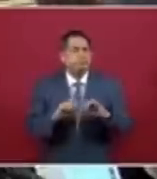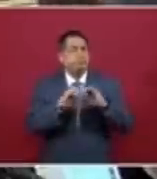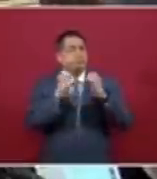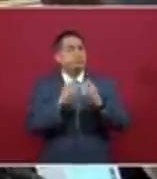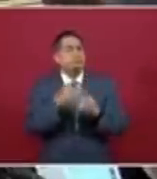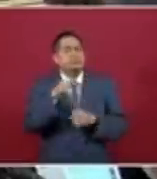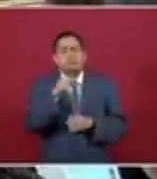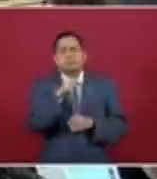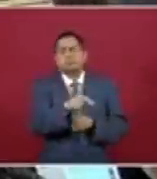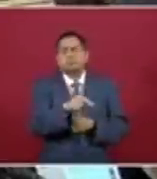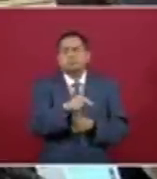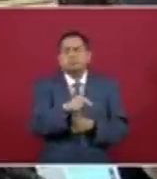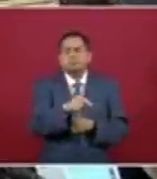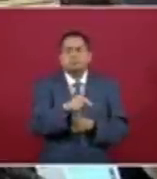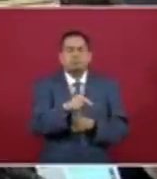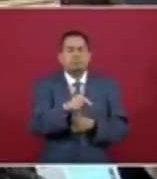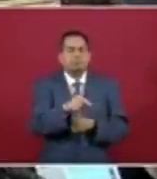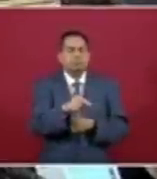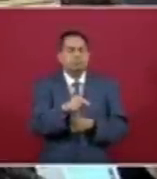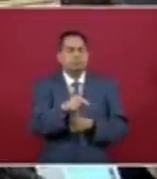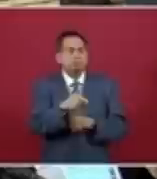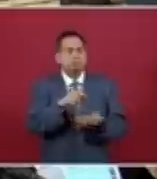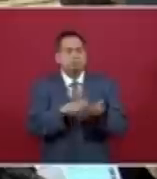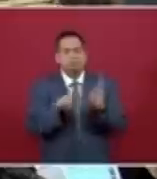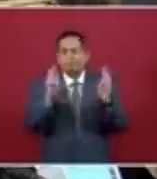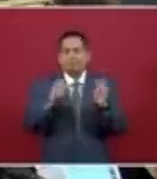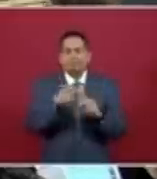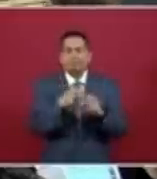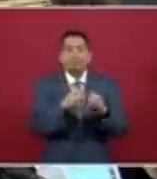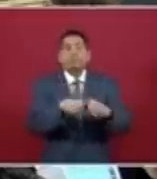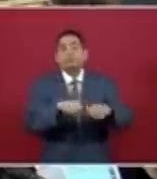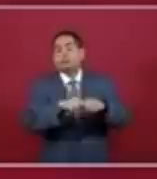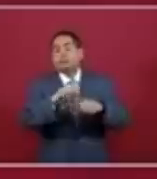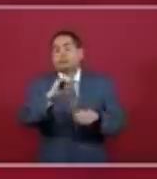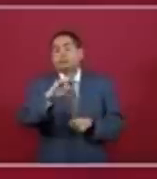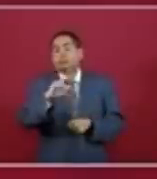organizaciones de la llamada sociedad civil,